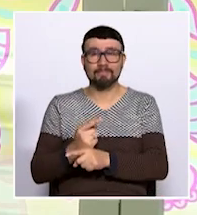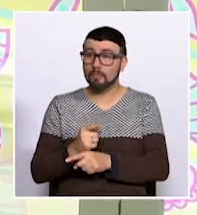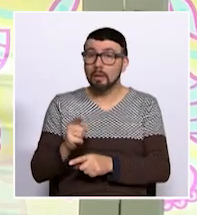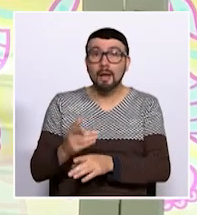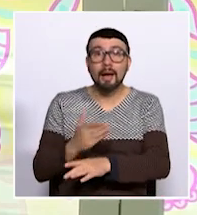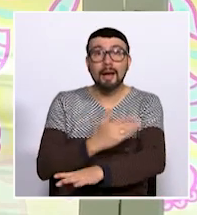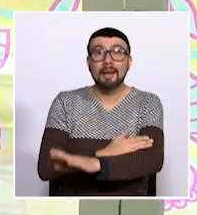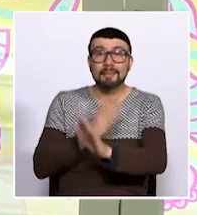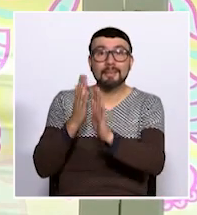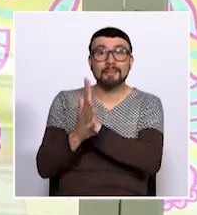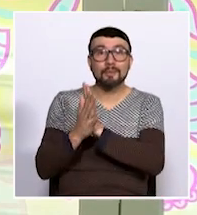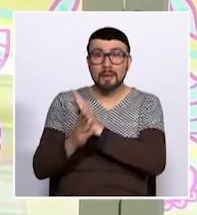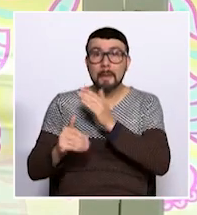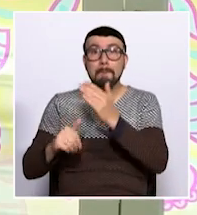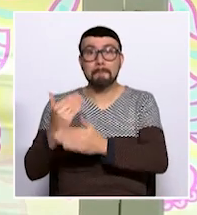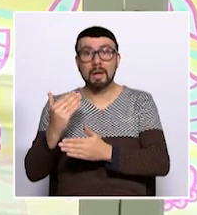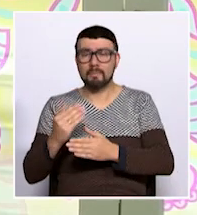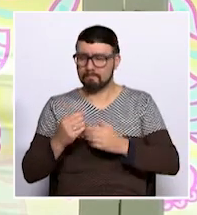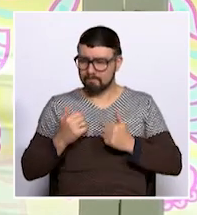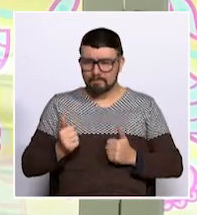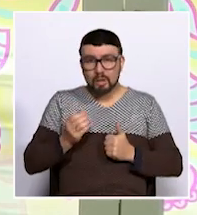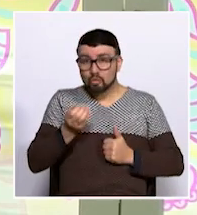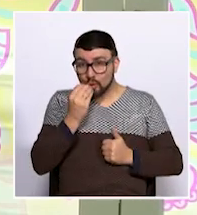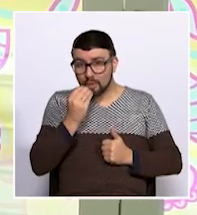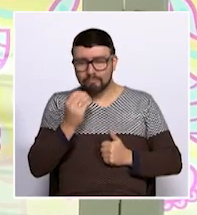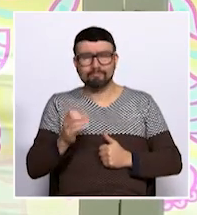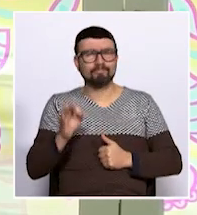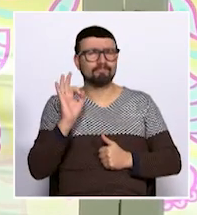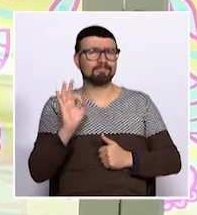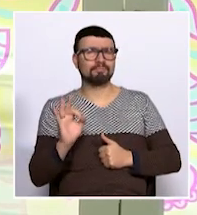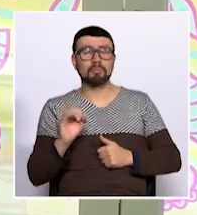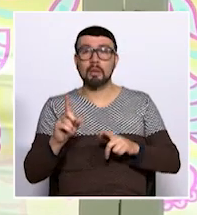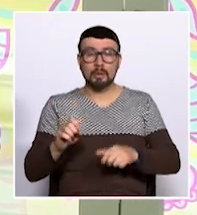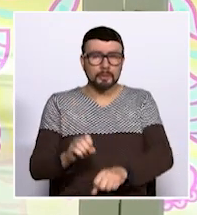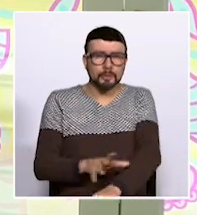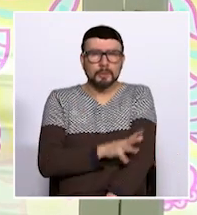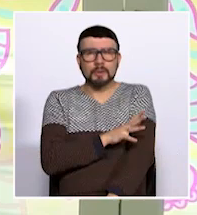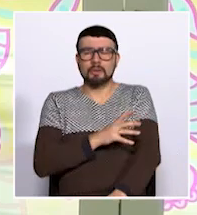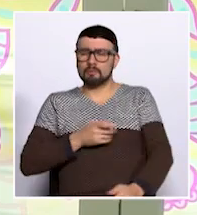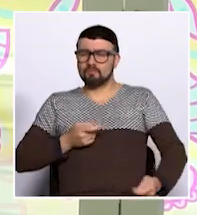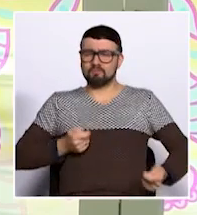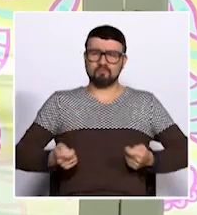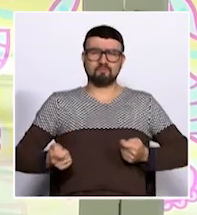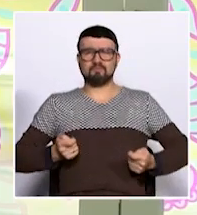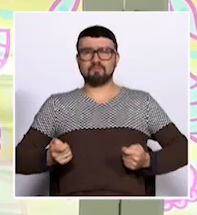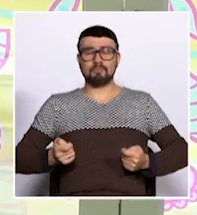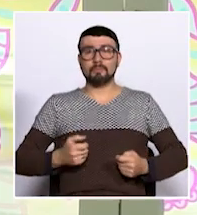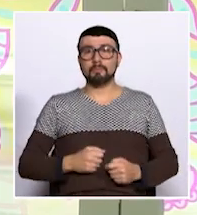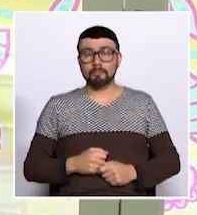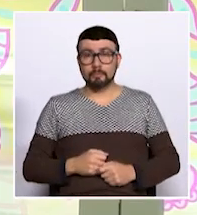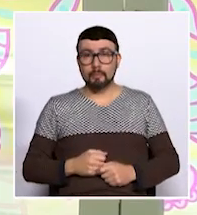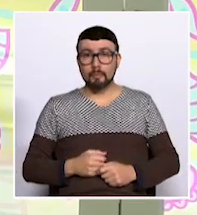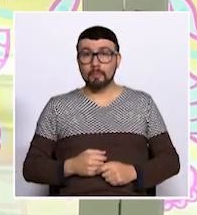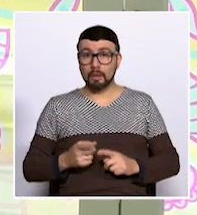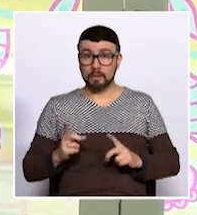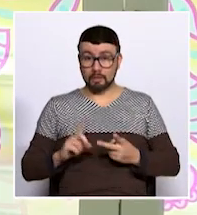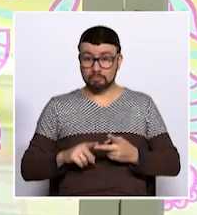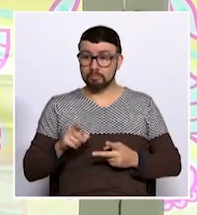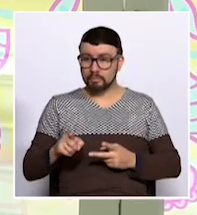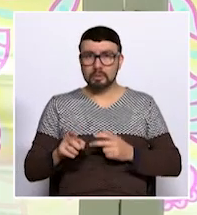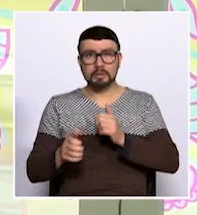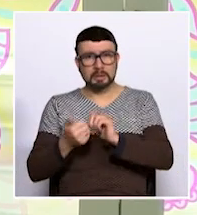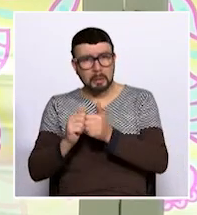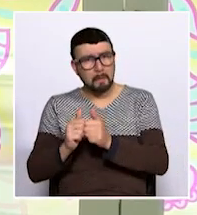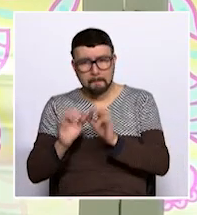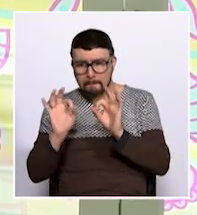al inicio, una buena alimentación, un estado emocional adecuado y una buena actividad física,